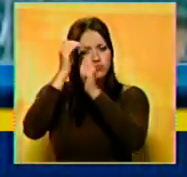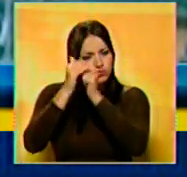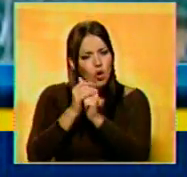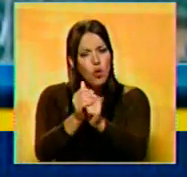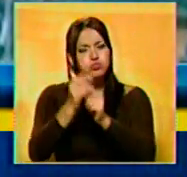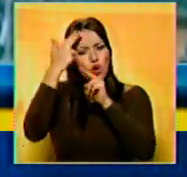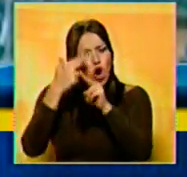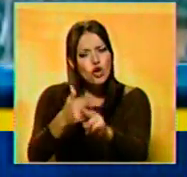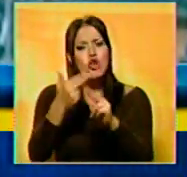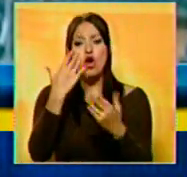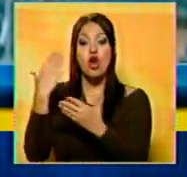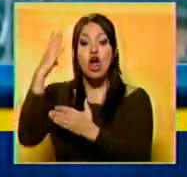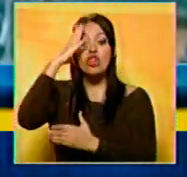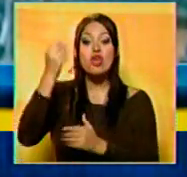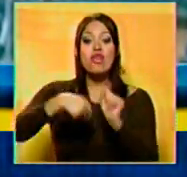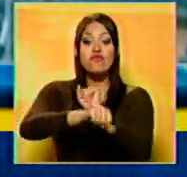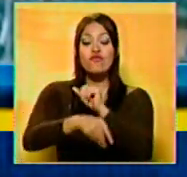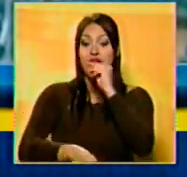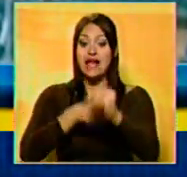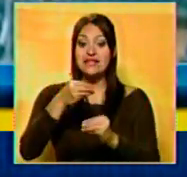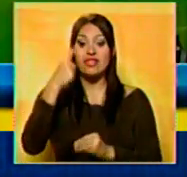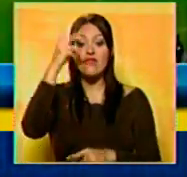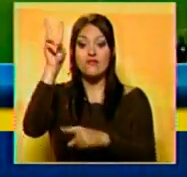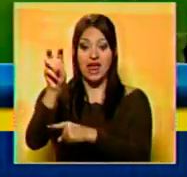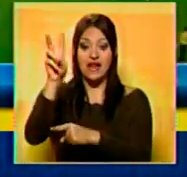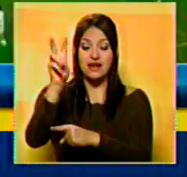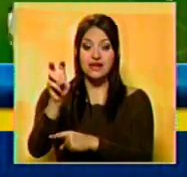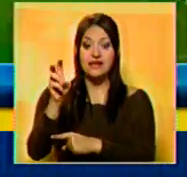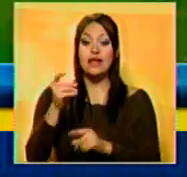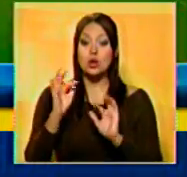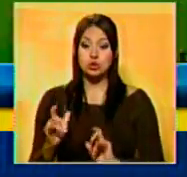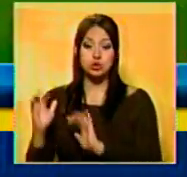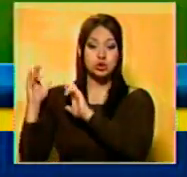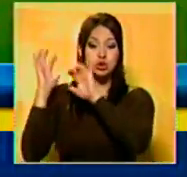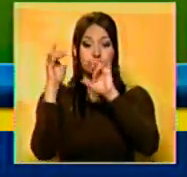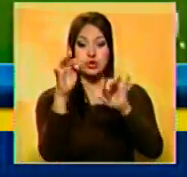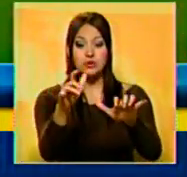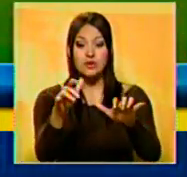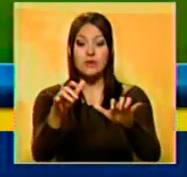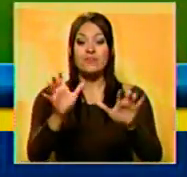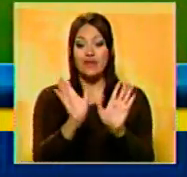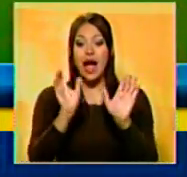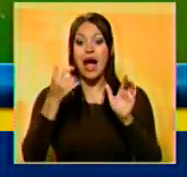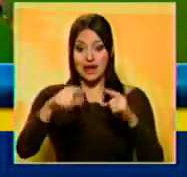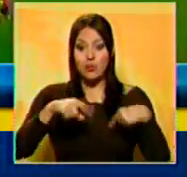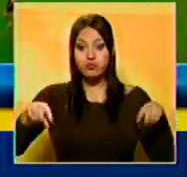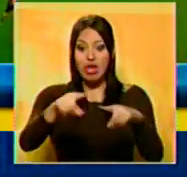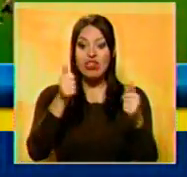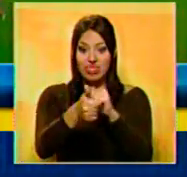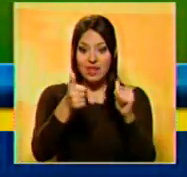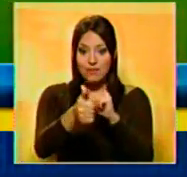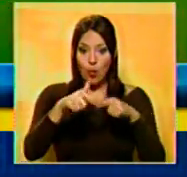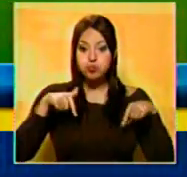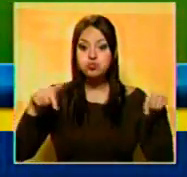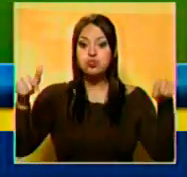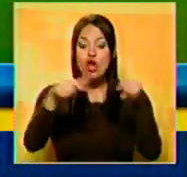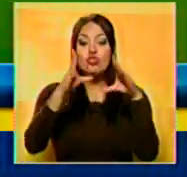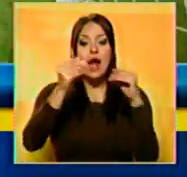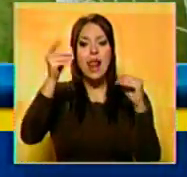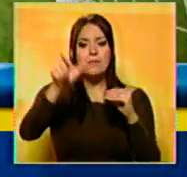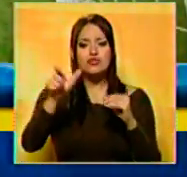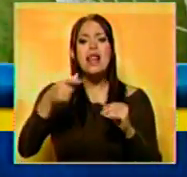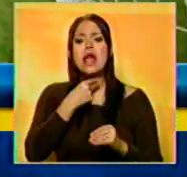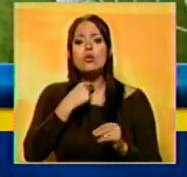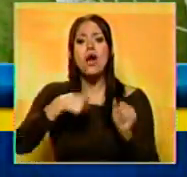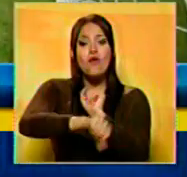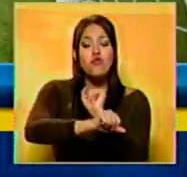del fútbol la ceremonia se llevará a cabo este viernes en Munich en el estadio Alliance arena todos los fanáticos y Seguidores del fútbol